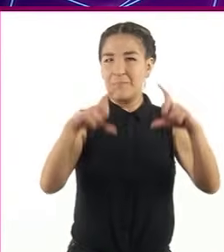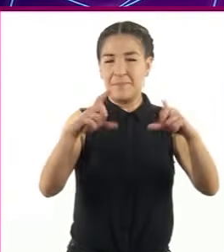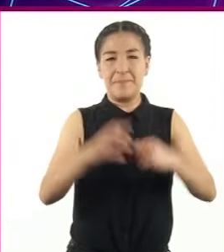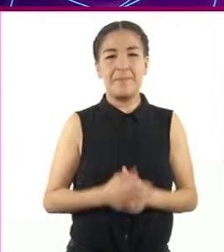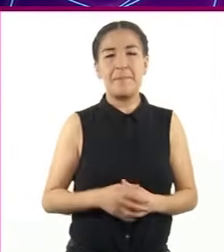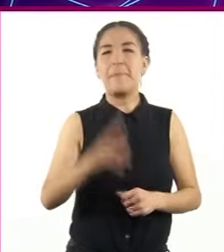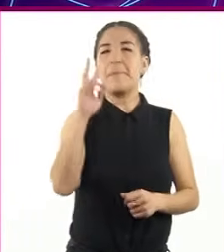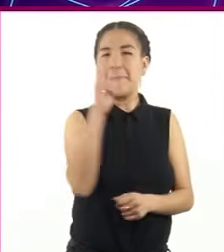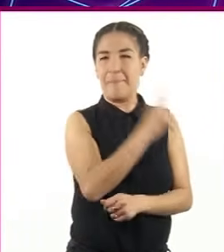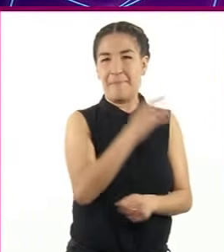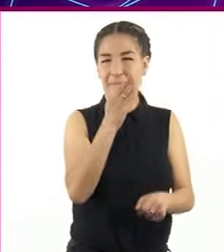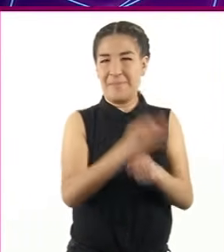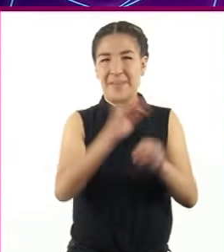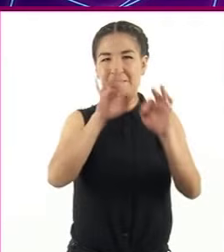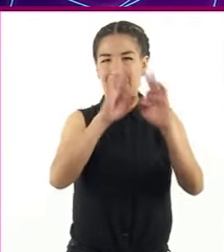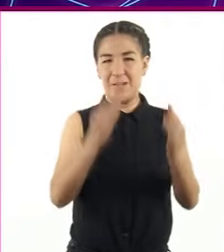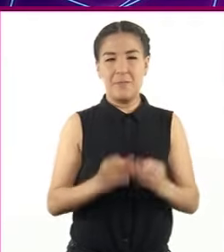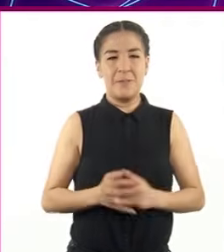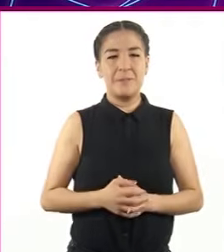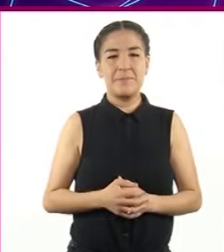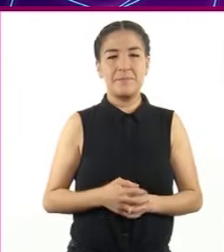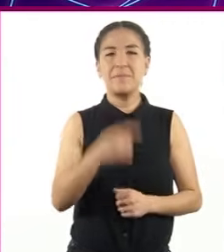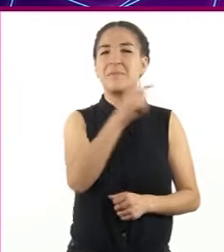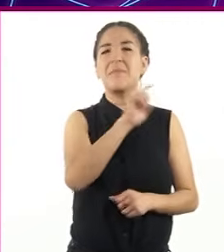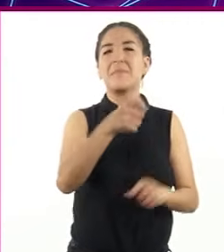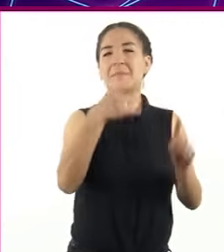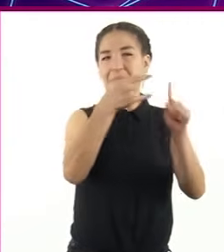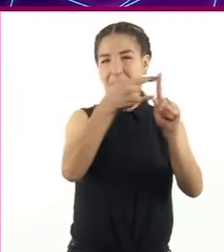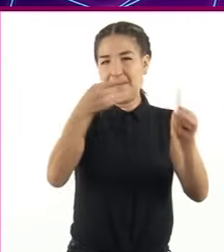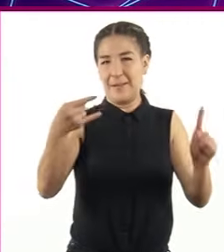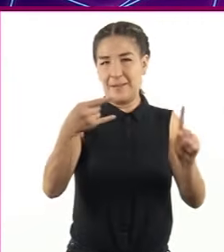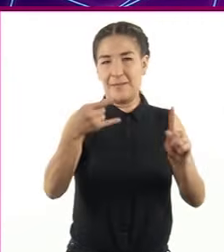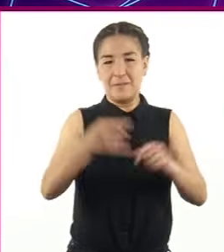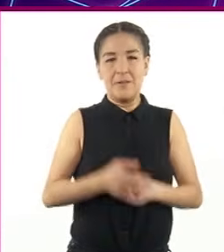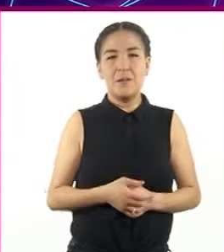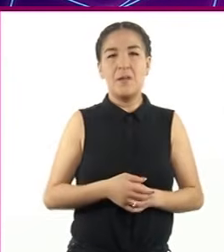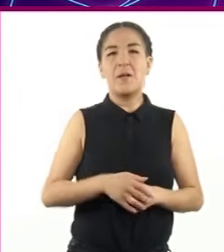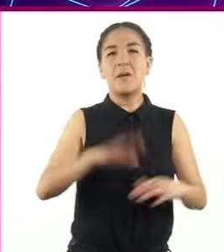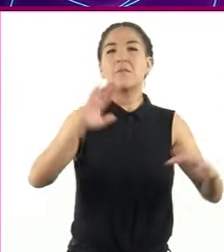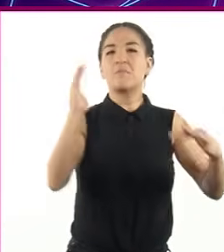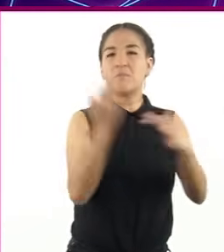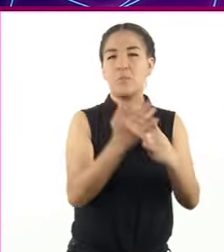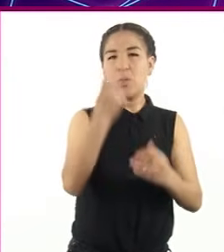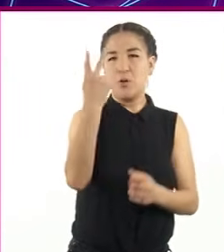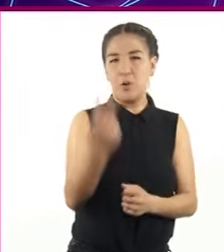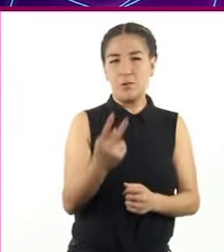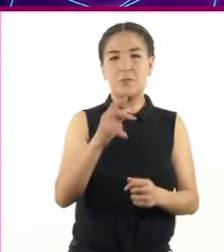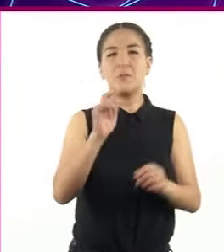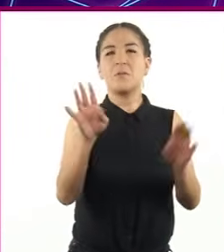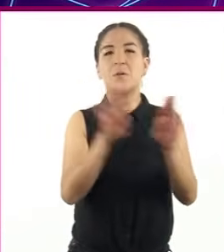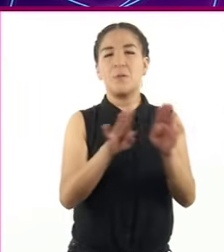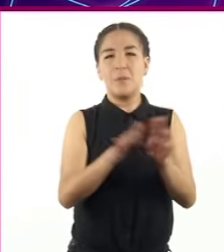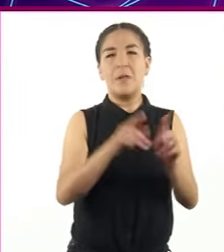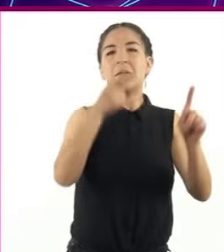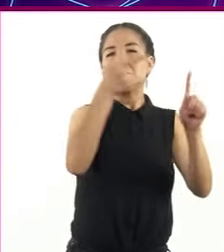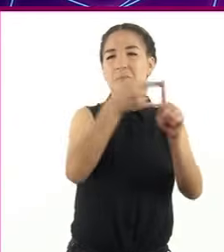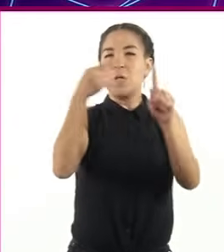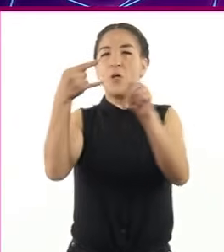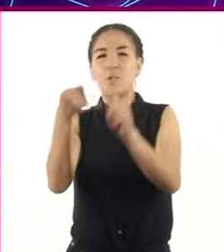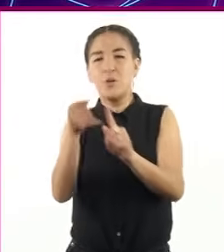Veamos la siguiente figura. Se trata de un rectángulo dividido en dos rectángulos de menor